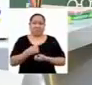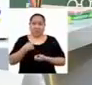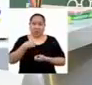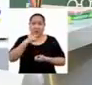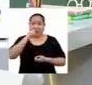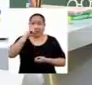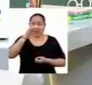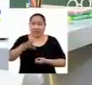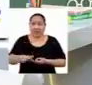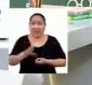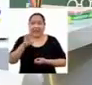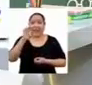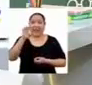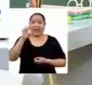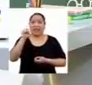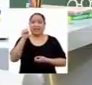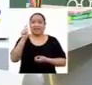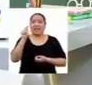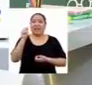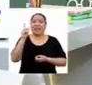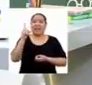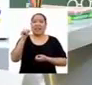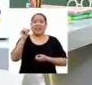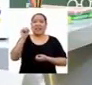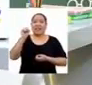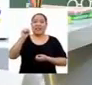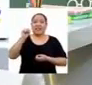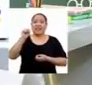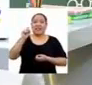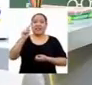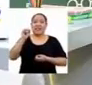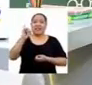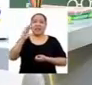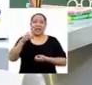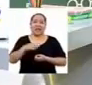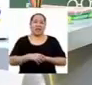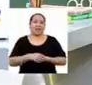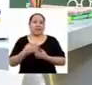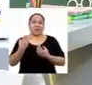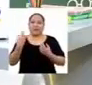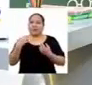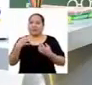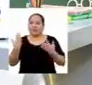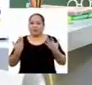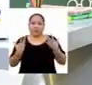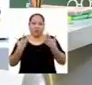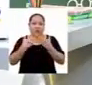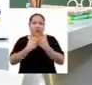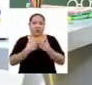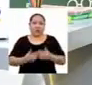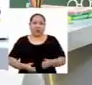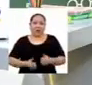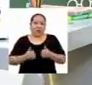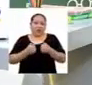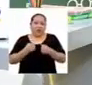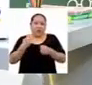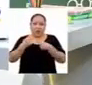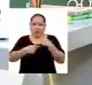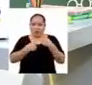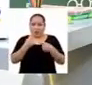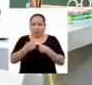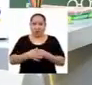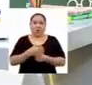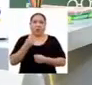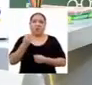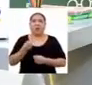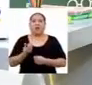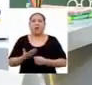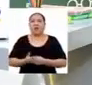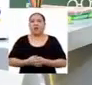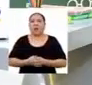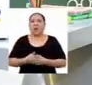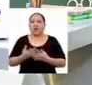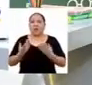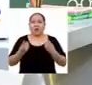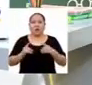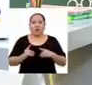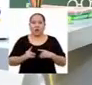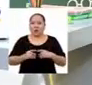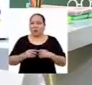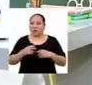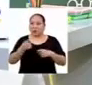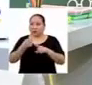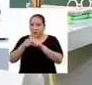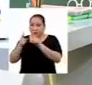decía, la estadística ha estado relacionada siempre a nuestra vida cotidiana, porque a partir de las actividades